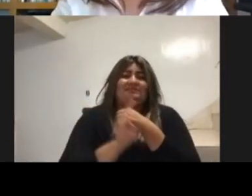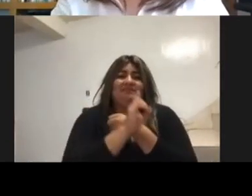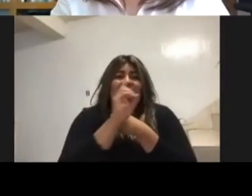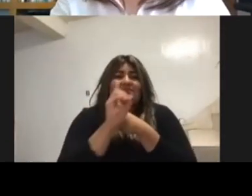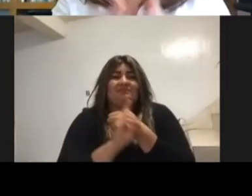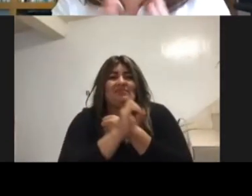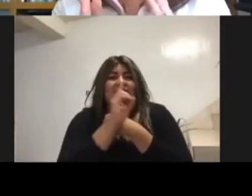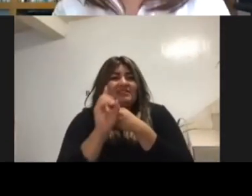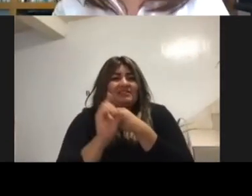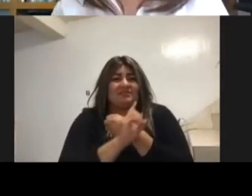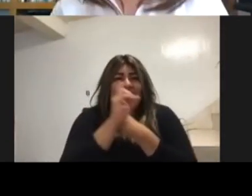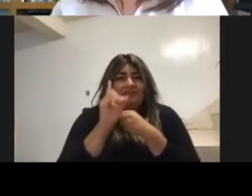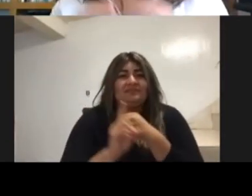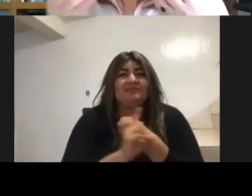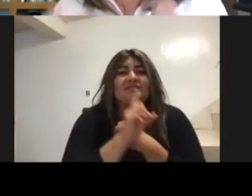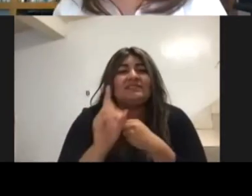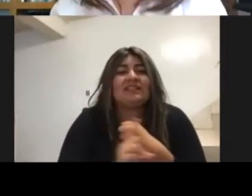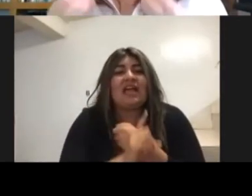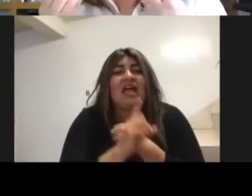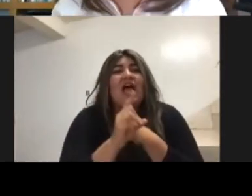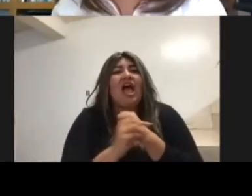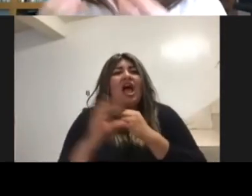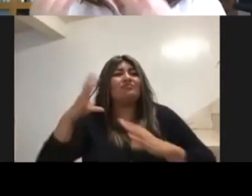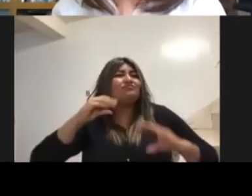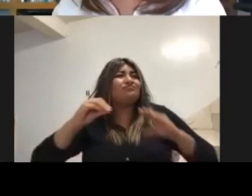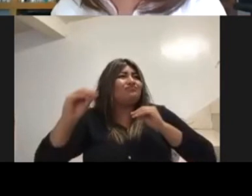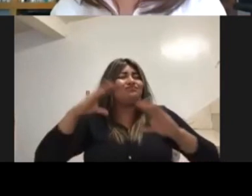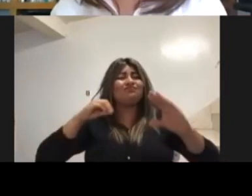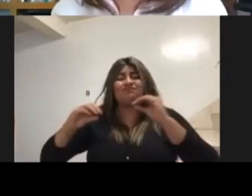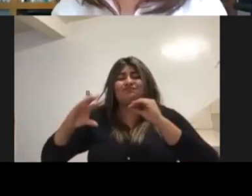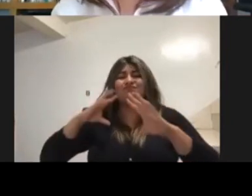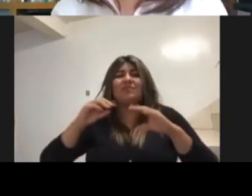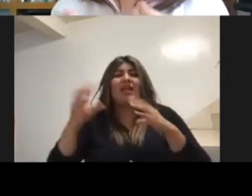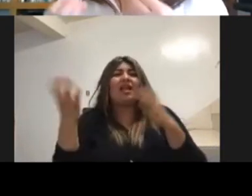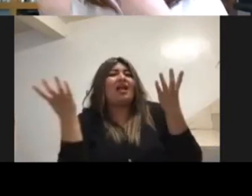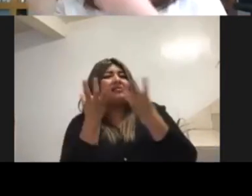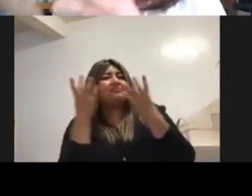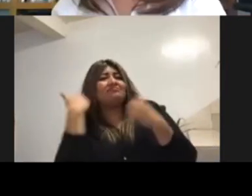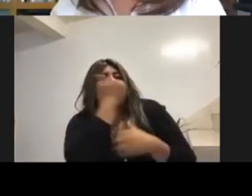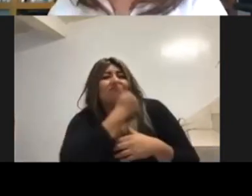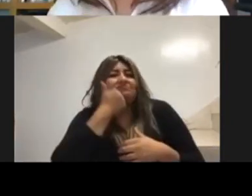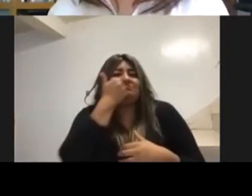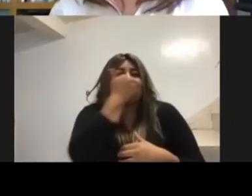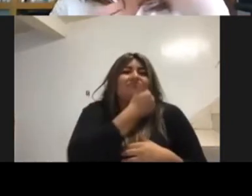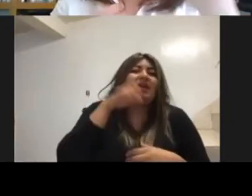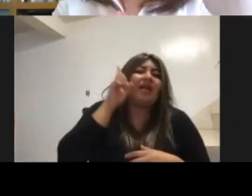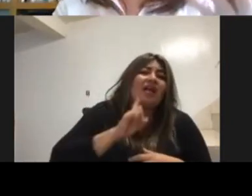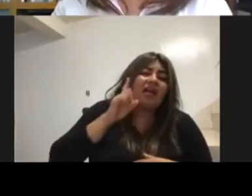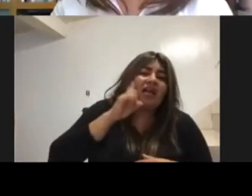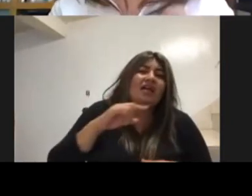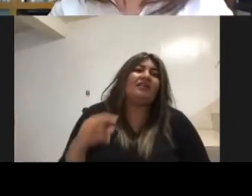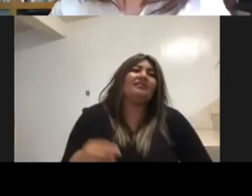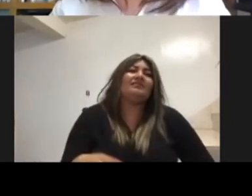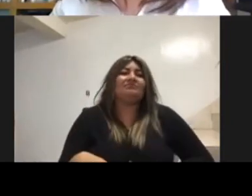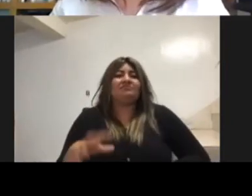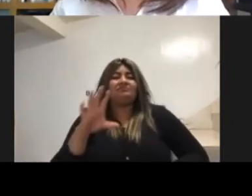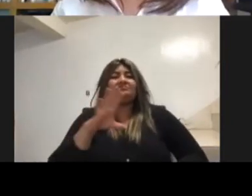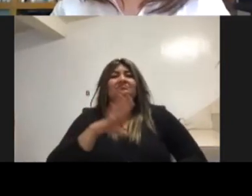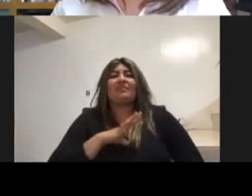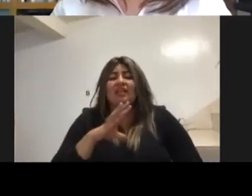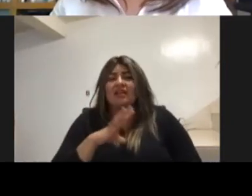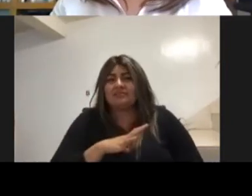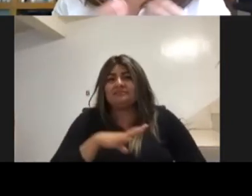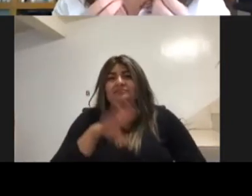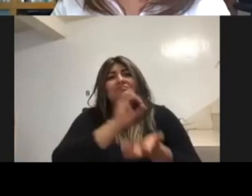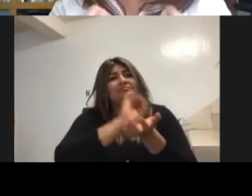países. ¿Qué hacer, sobre todo con alumnas y alumnos que tienen, como ya lo dijo hace rato Adriana, lo menciona también